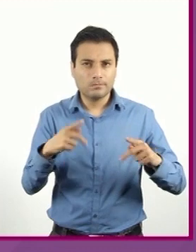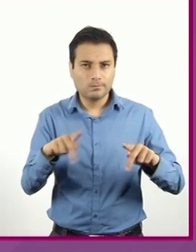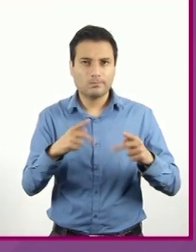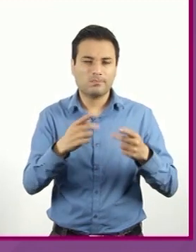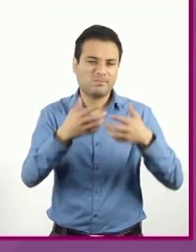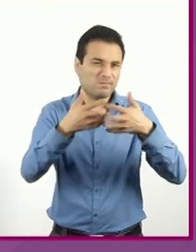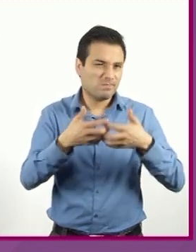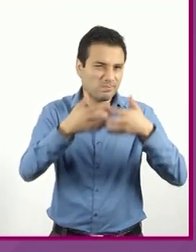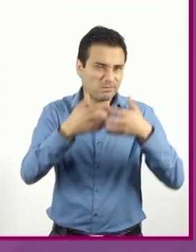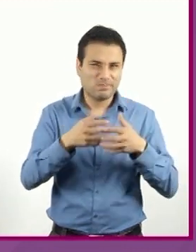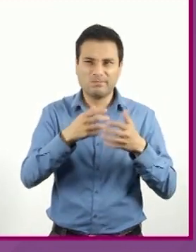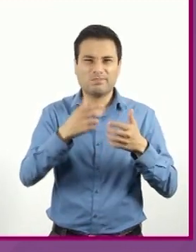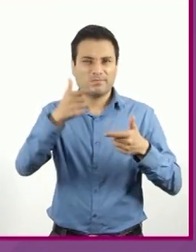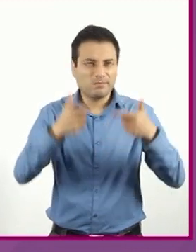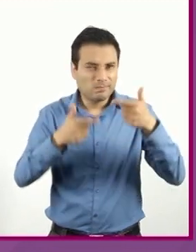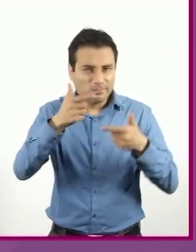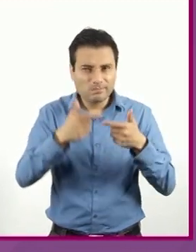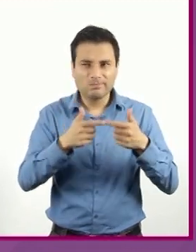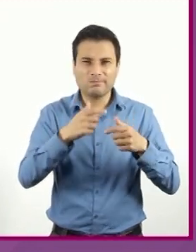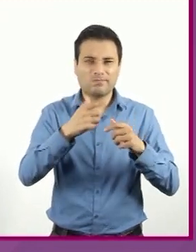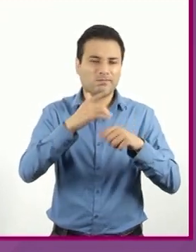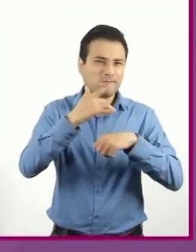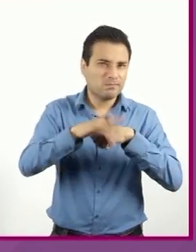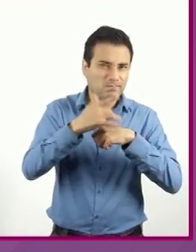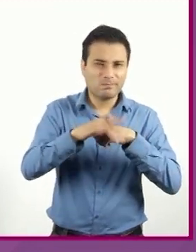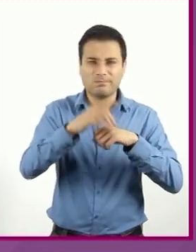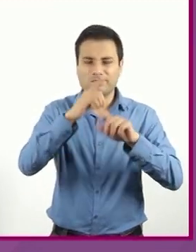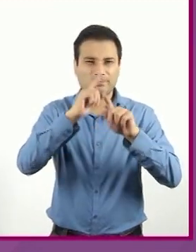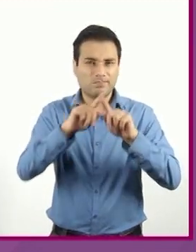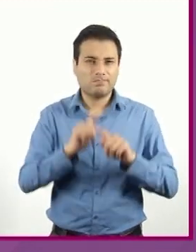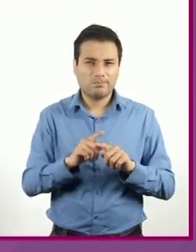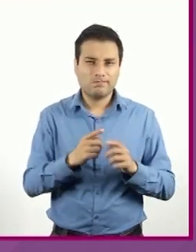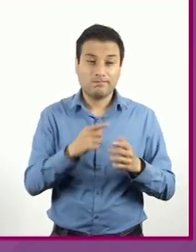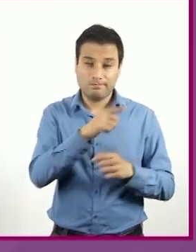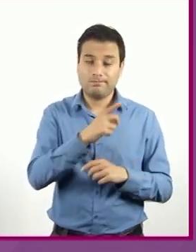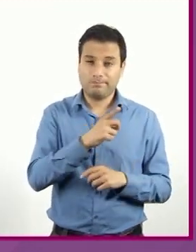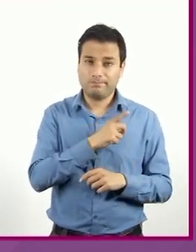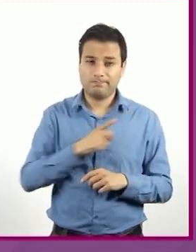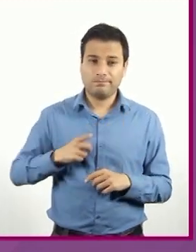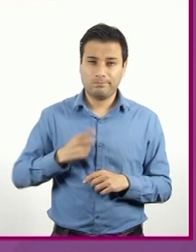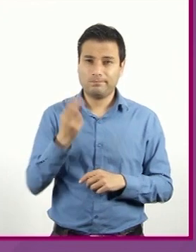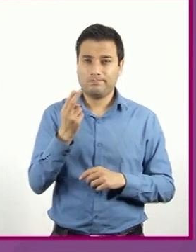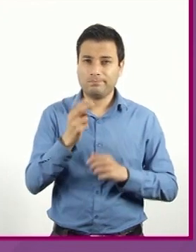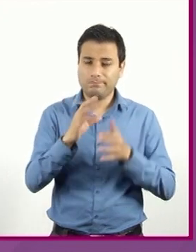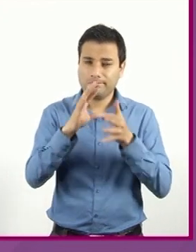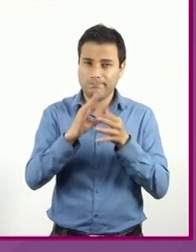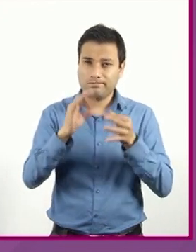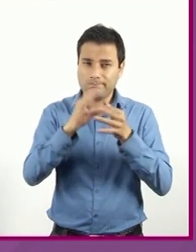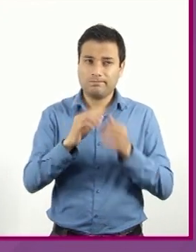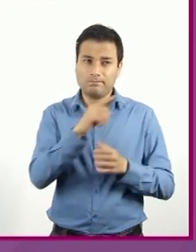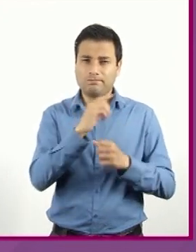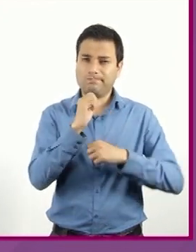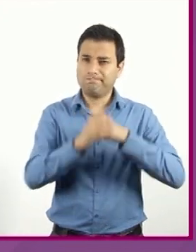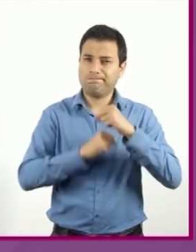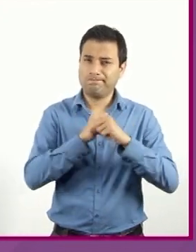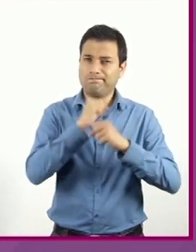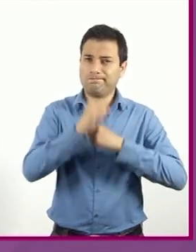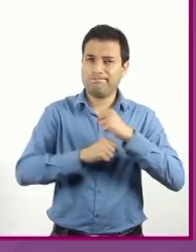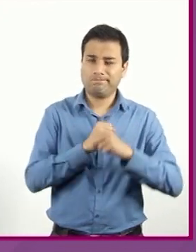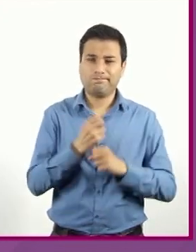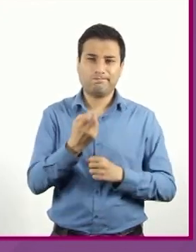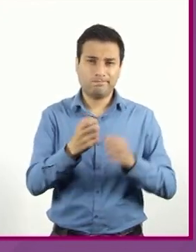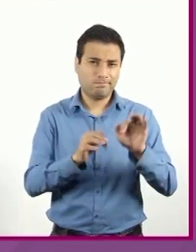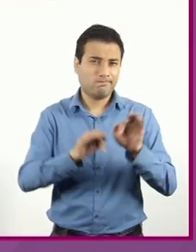así como a la venta de productos lácteos que se elaboran en grandes cantidades ahí mismo, y que tiene muchos años dedicado a esta